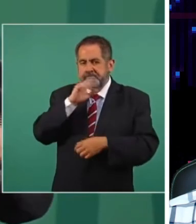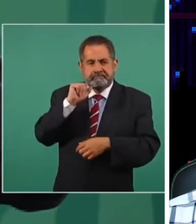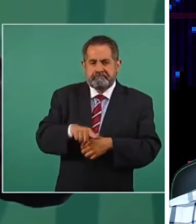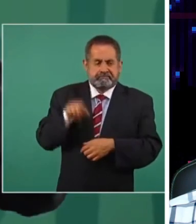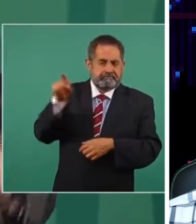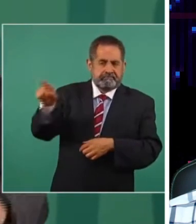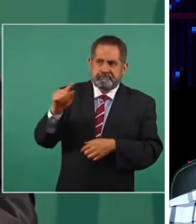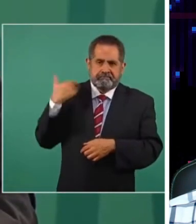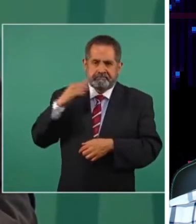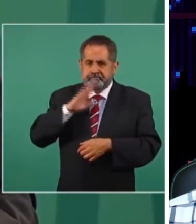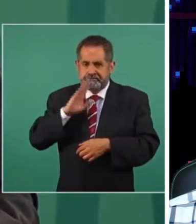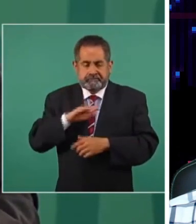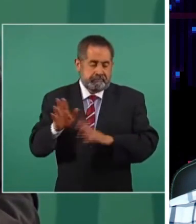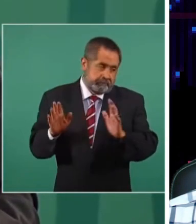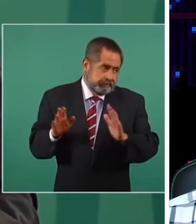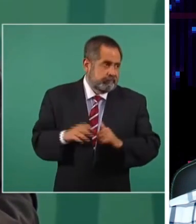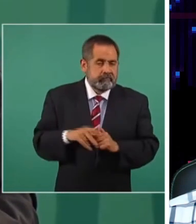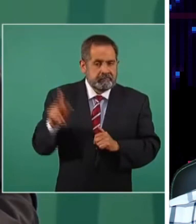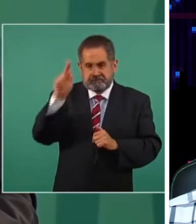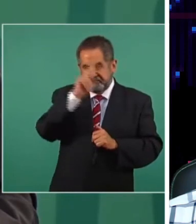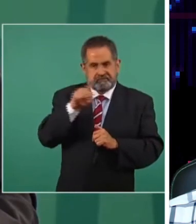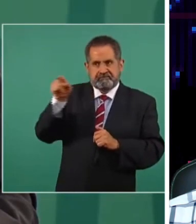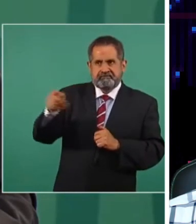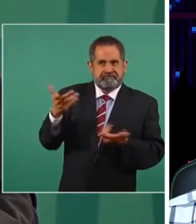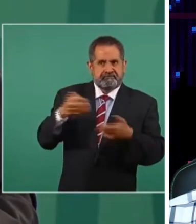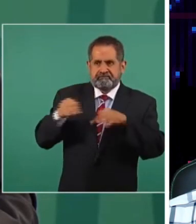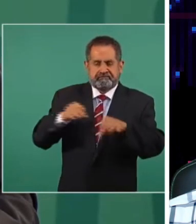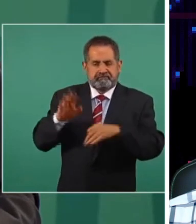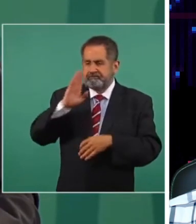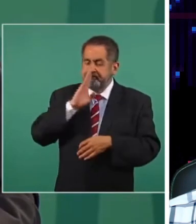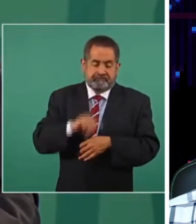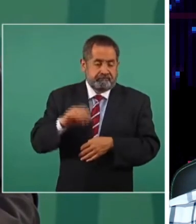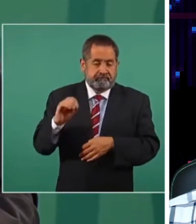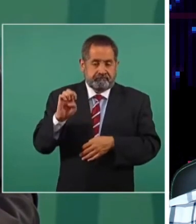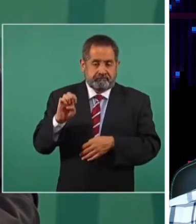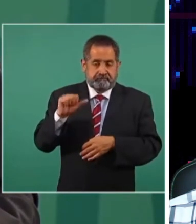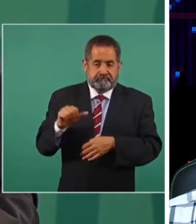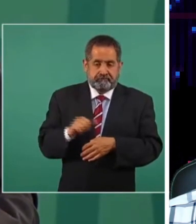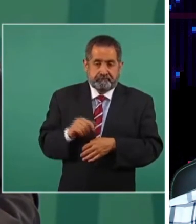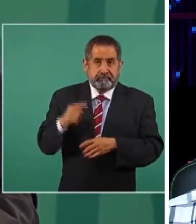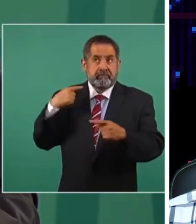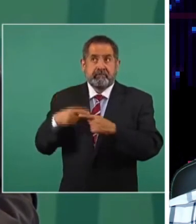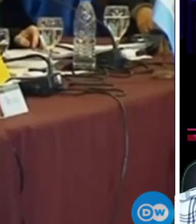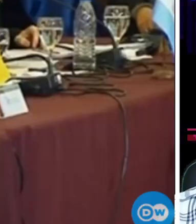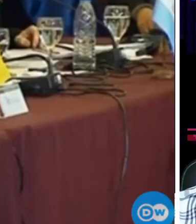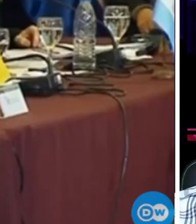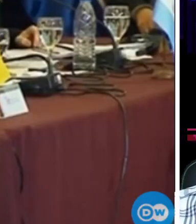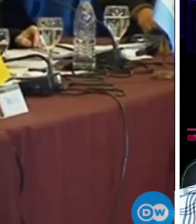en estos años y ha sido una de las peores gestiones que hemos visto en la OEA yo diría, en toda su historia.